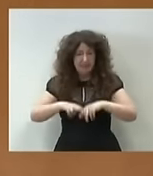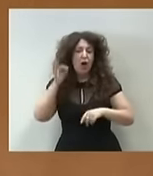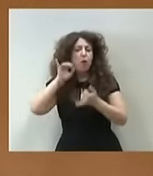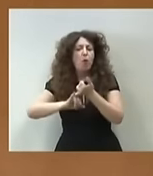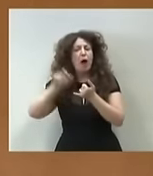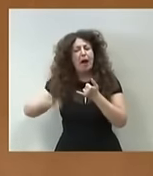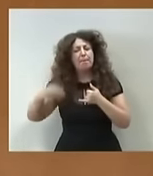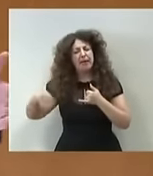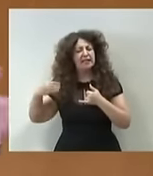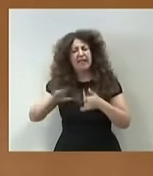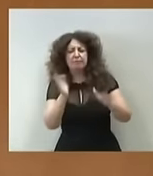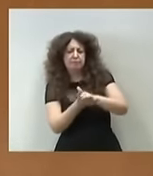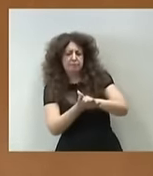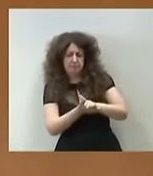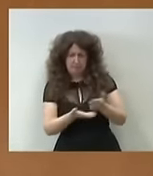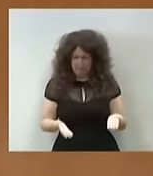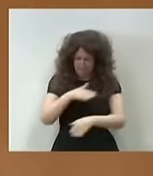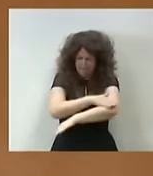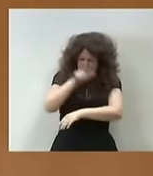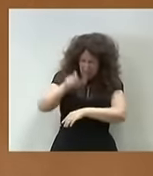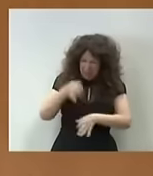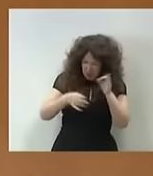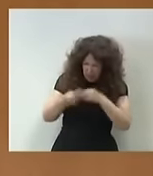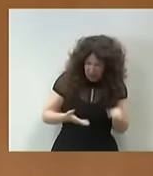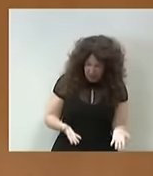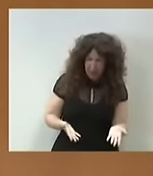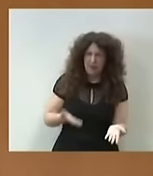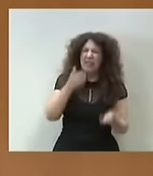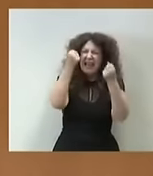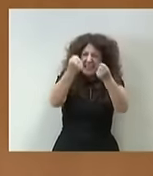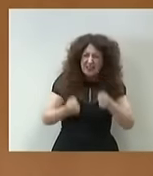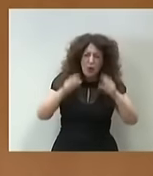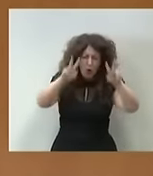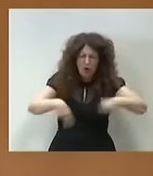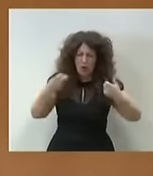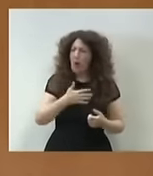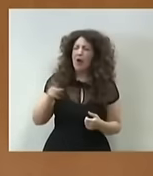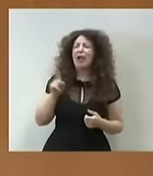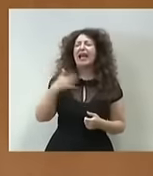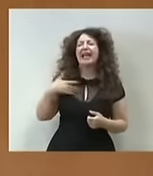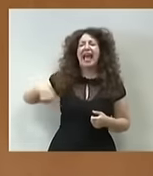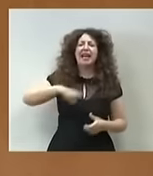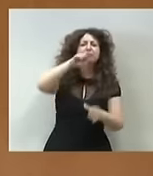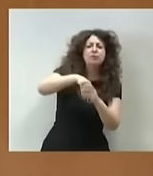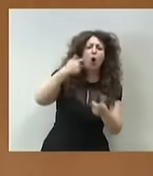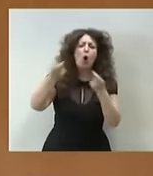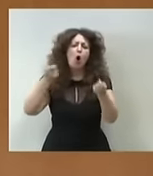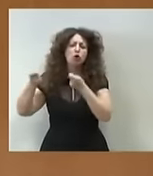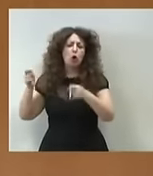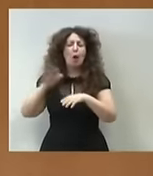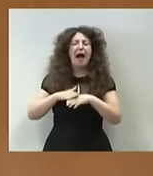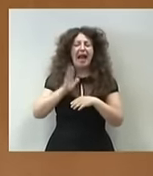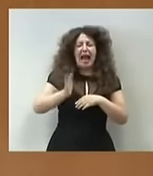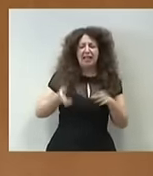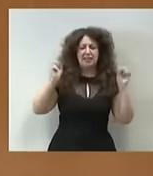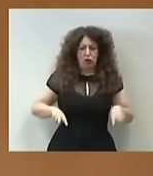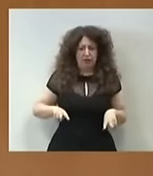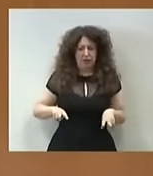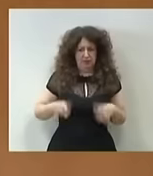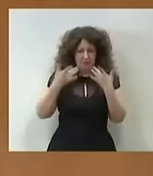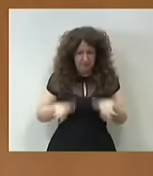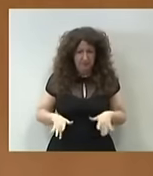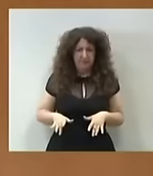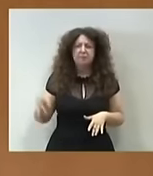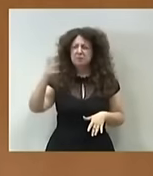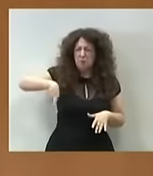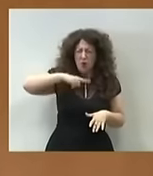del presidente del Gobierno, un ministro de Justicia, haciendo esto. Ustedes no quieren renovar las instituciones, ustedes solo quieren controlarlas para su proyecto de impunidad. Ustedes están rodeados por